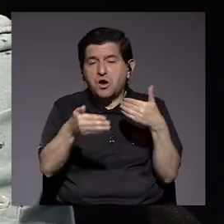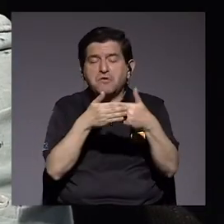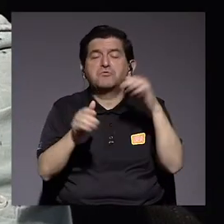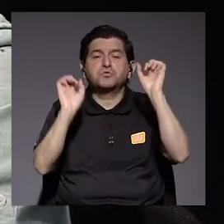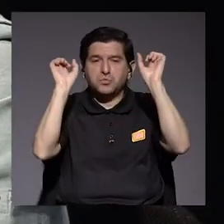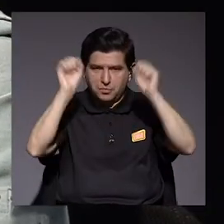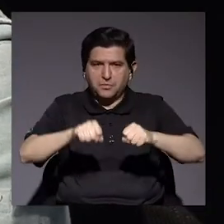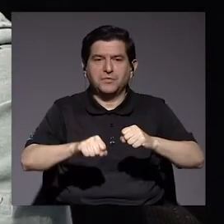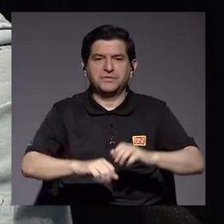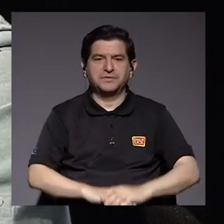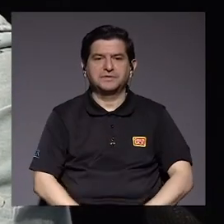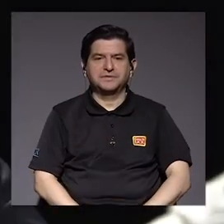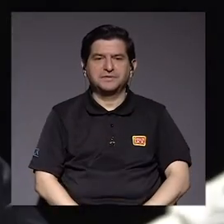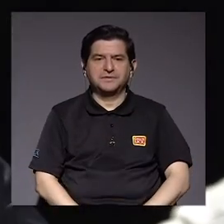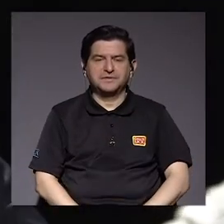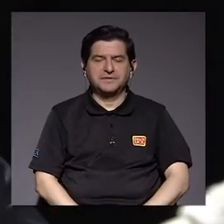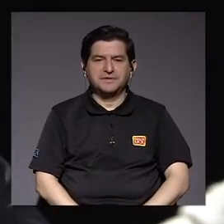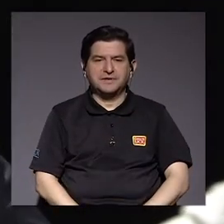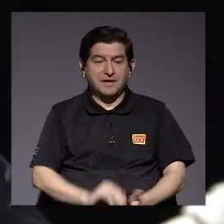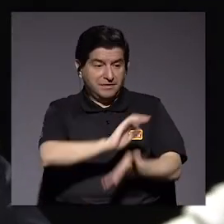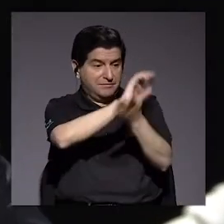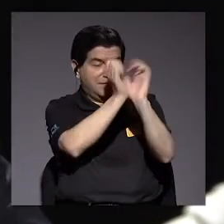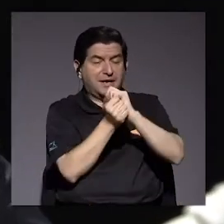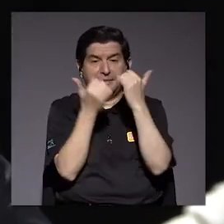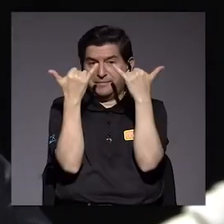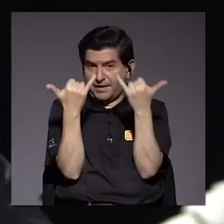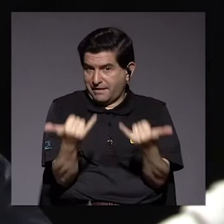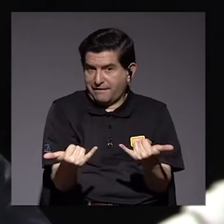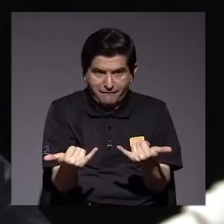cercano sí será posible. Ahora vamos a dar el salto a